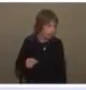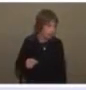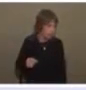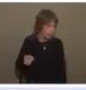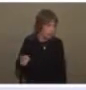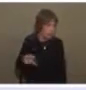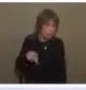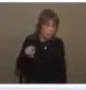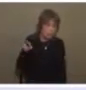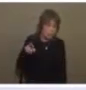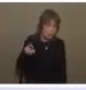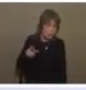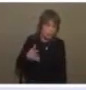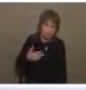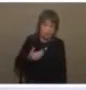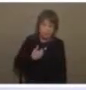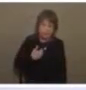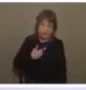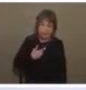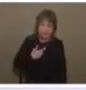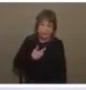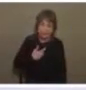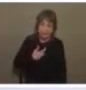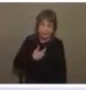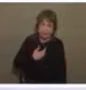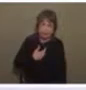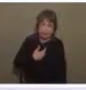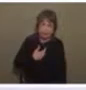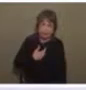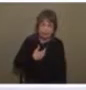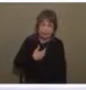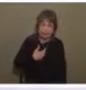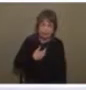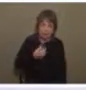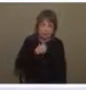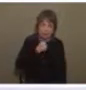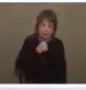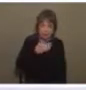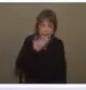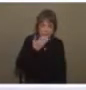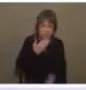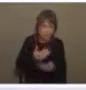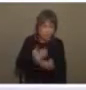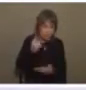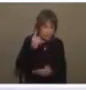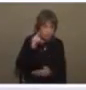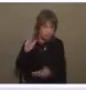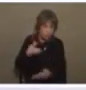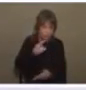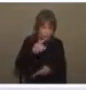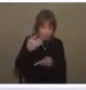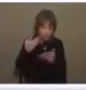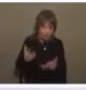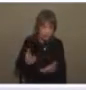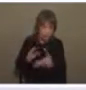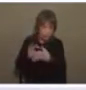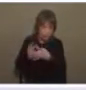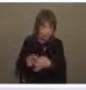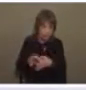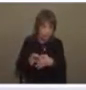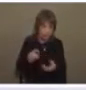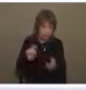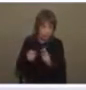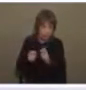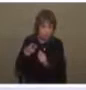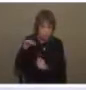que parte de... O sea, y es bueno escuchar sus recomendaciones en términos de cambios a nivel federal, pero sería útil